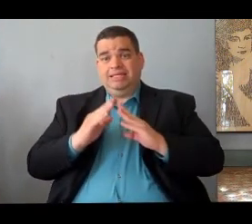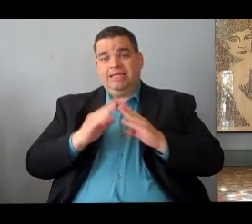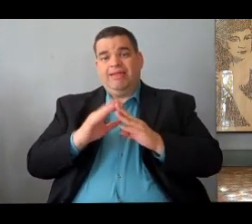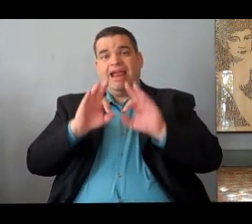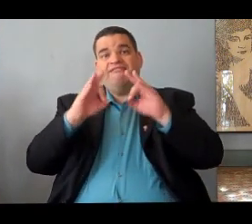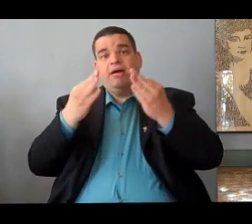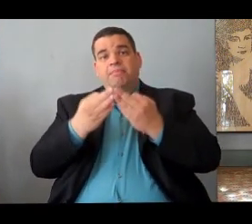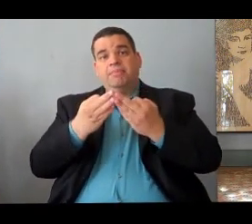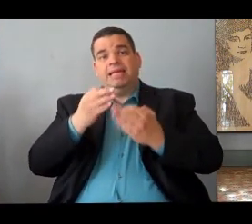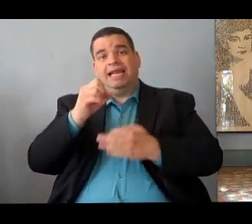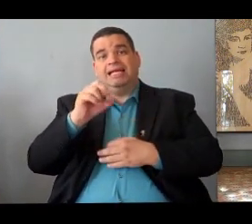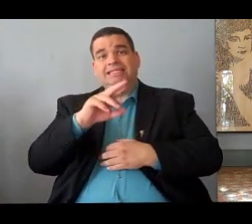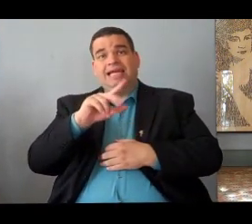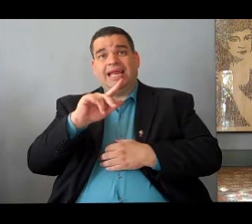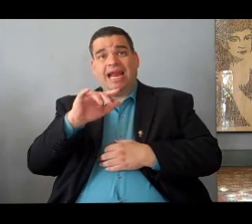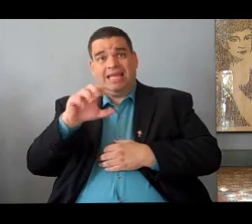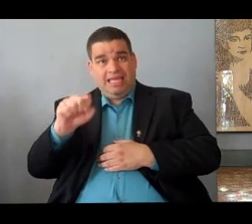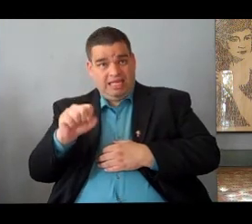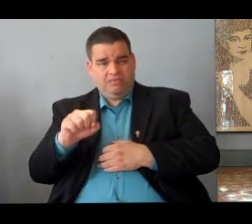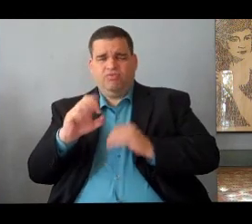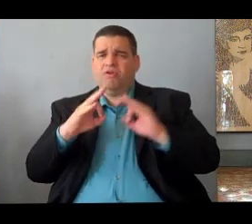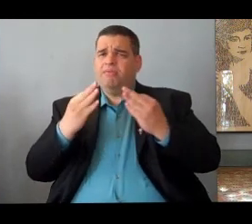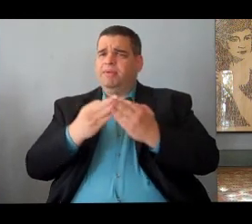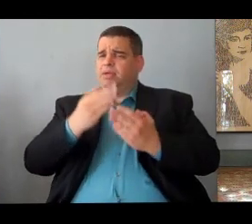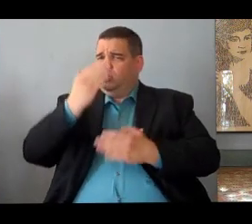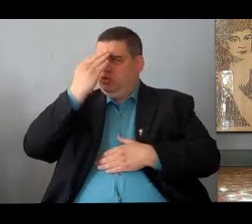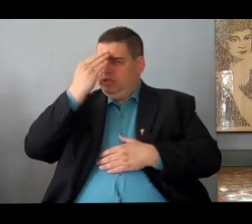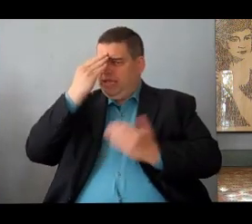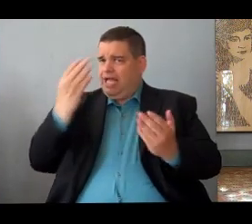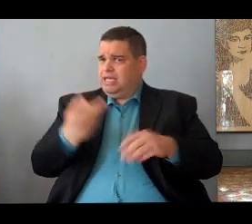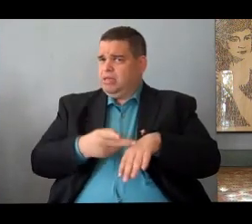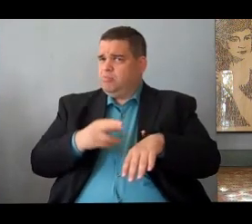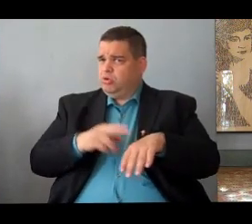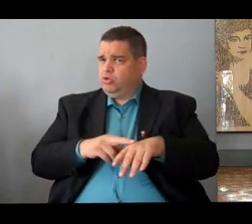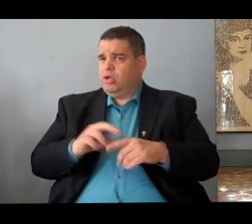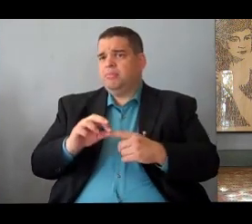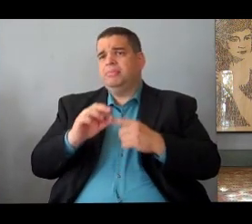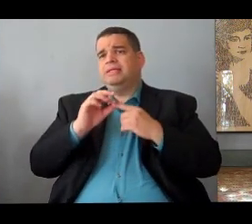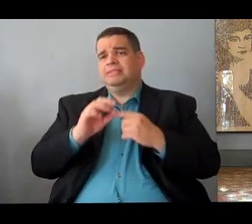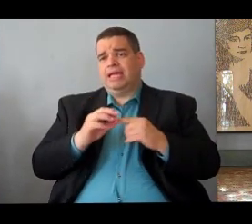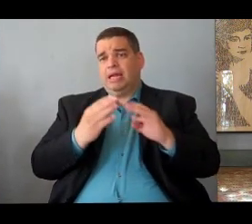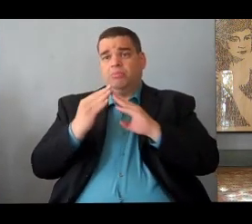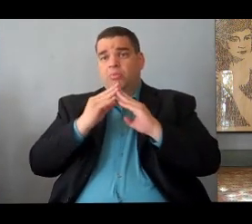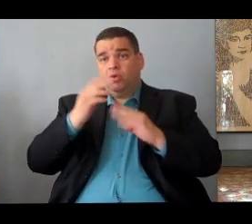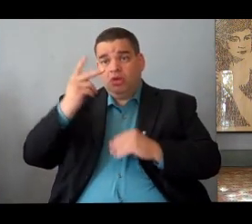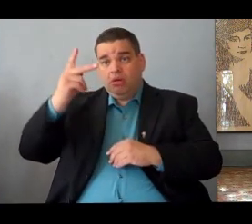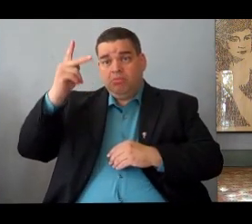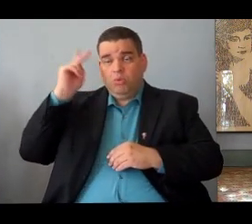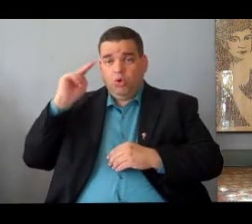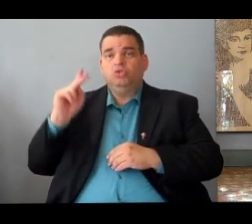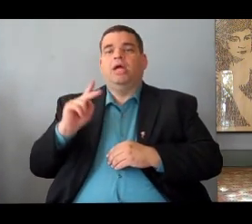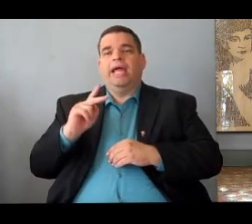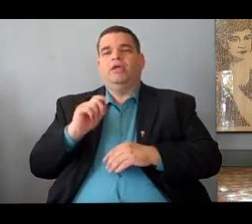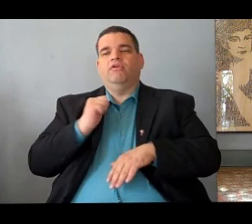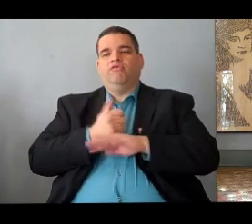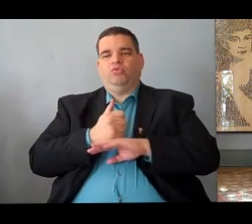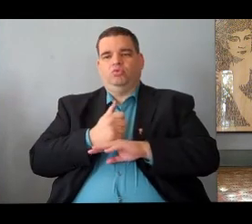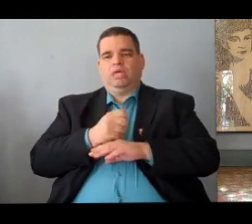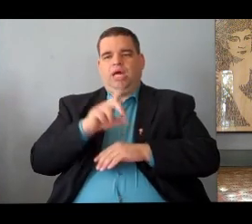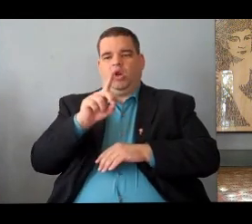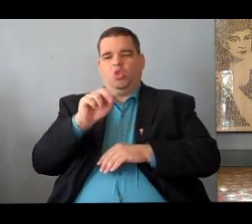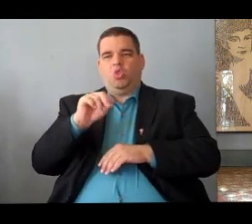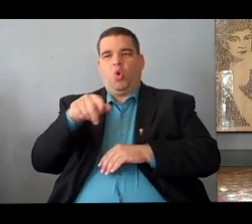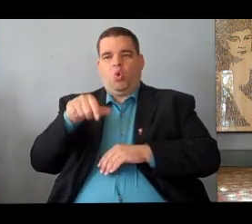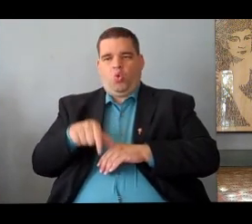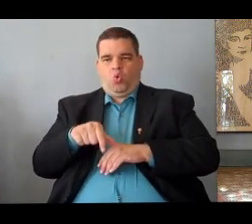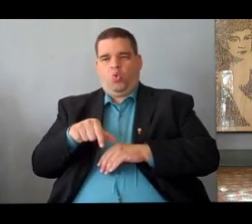La familia Serrayes fue una familia muy conocida aquí en Puerto Rico, en especial en el pueblo de Ponce, fueron los fundadores de la destilería de Ron Don Cuba aquí en